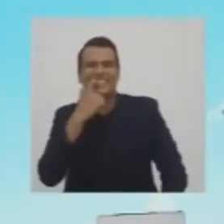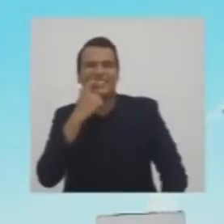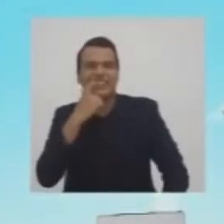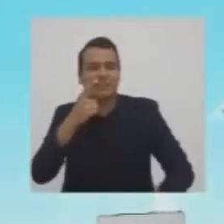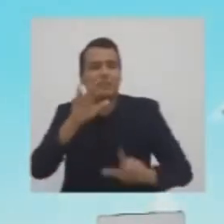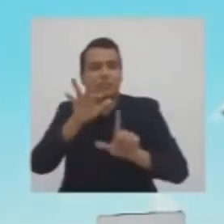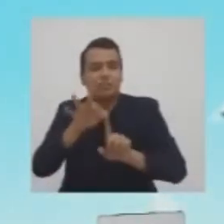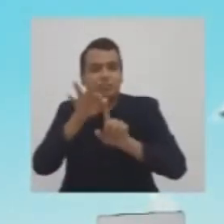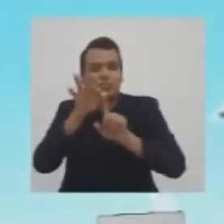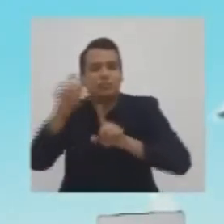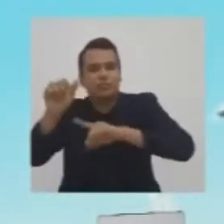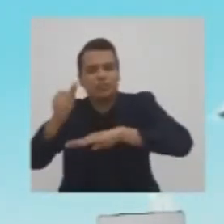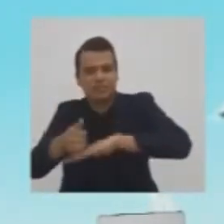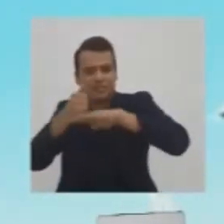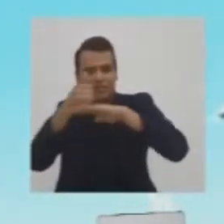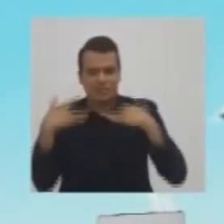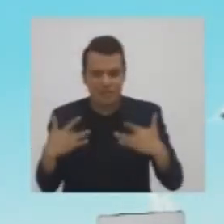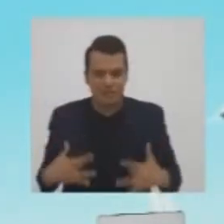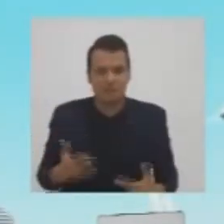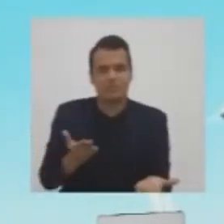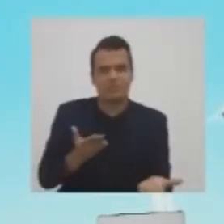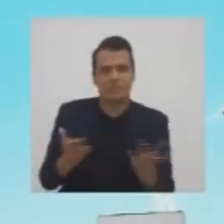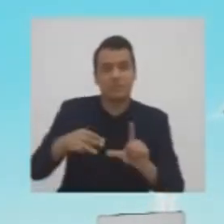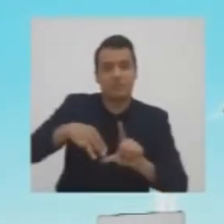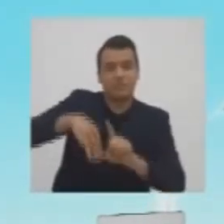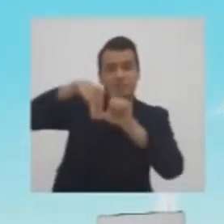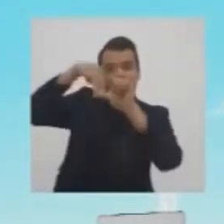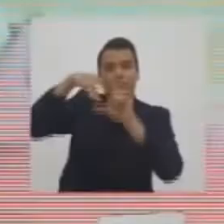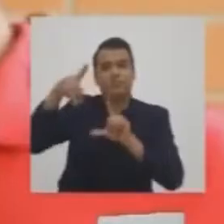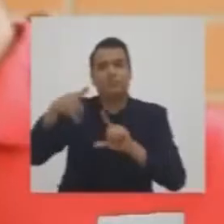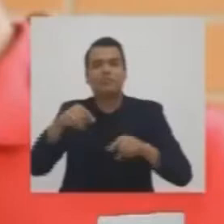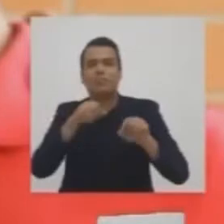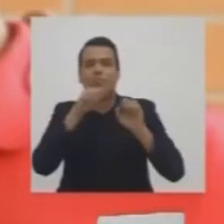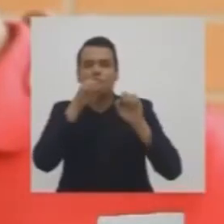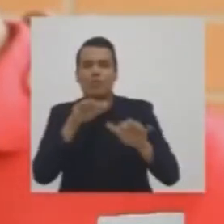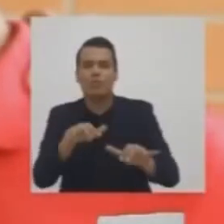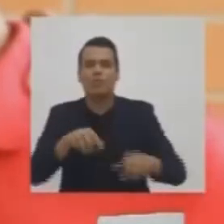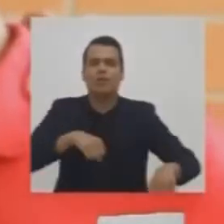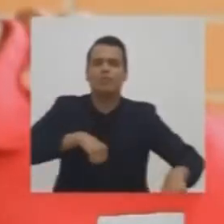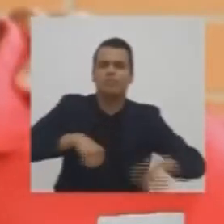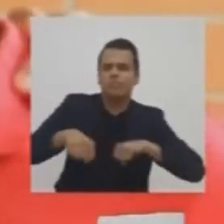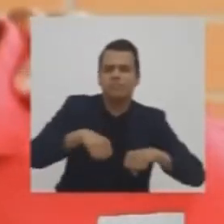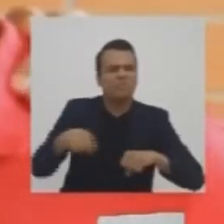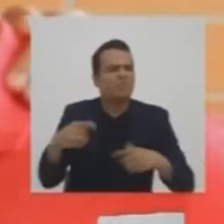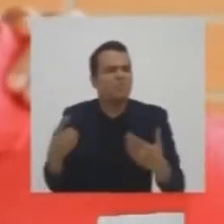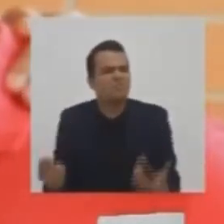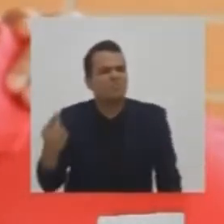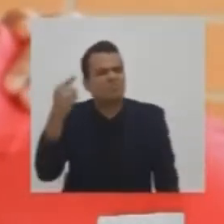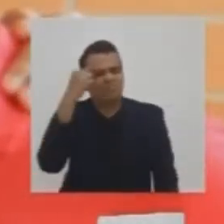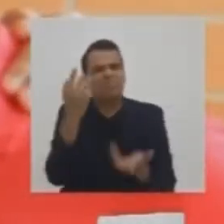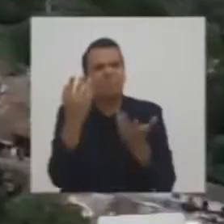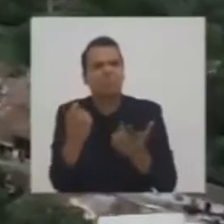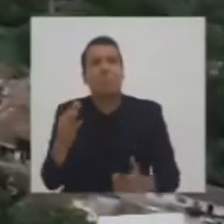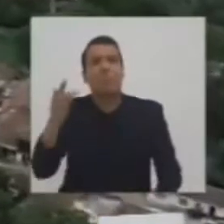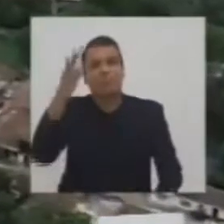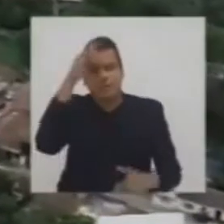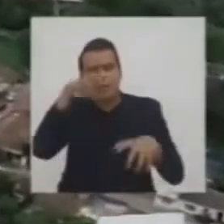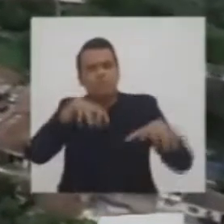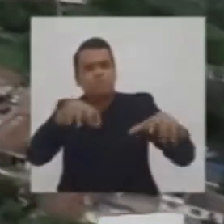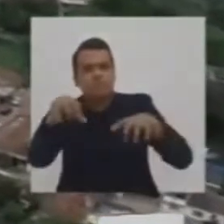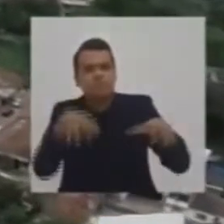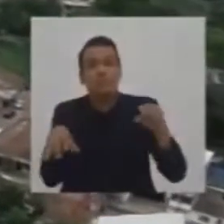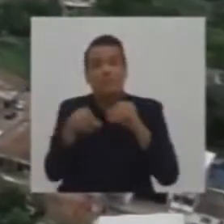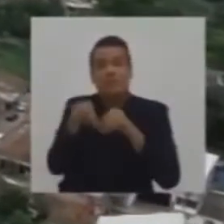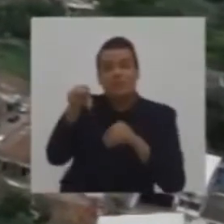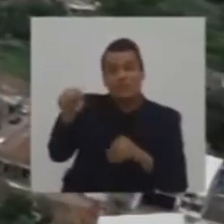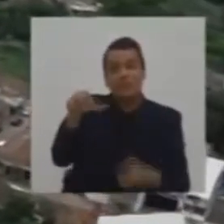odontólogo especialista en gerencia de servicios de salud y magíster en gestión pública, propone la puesta en marcha de centros de salud e incluso